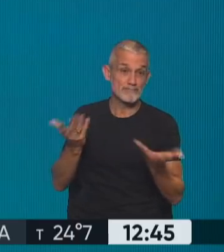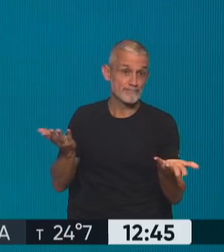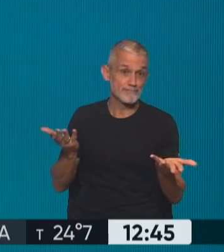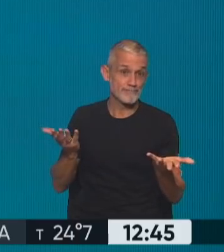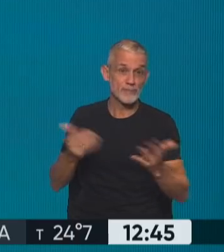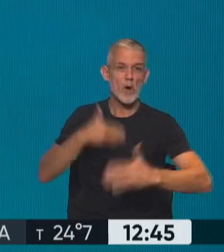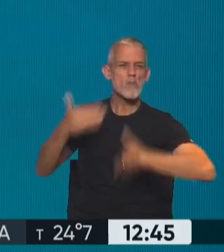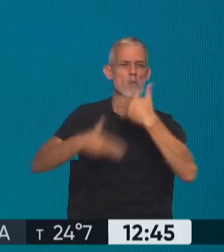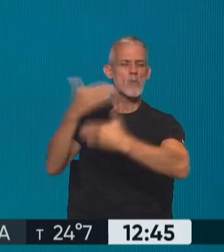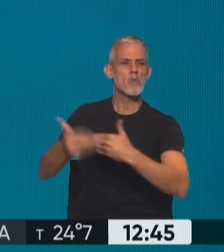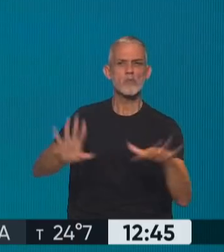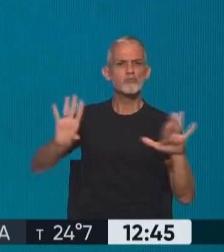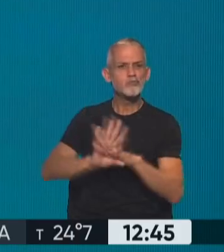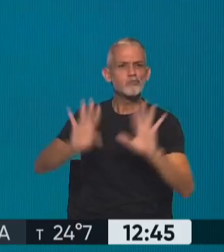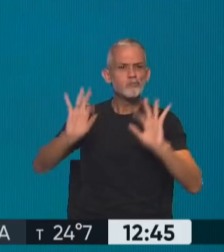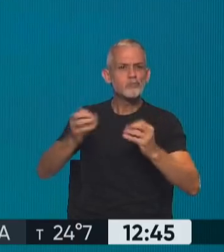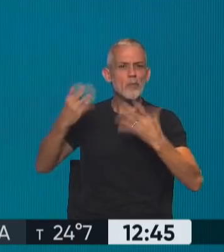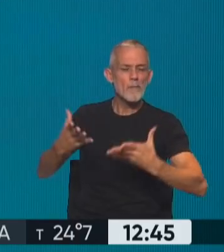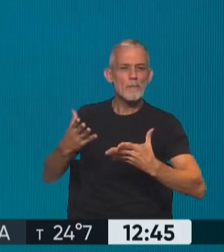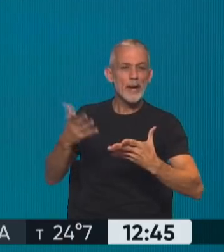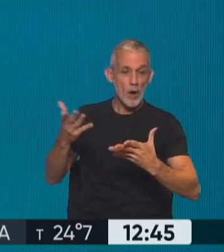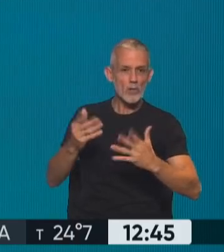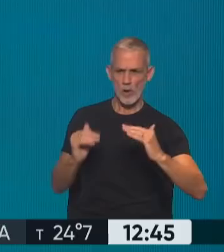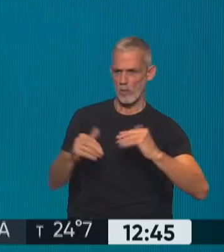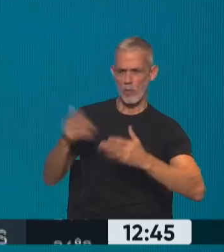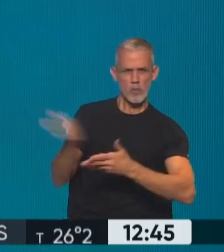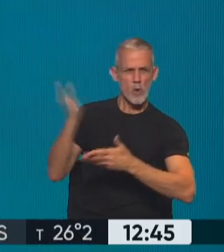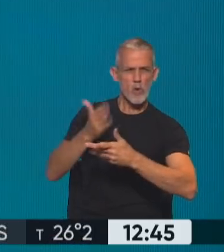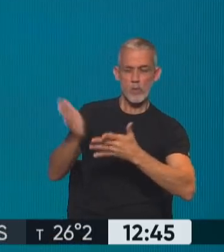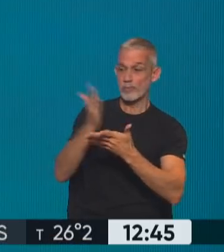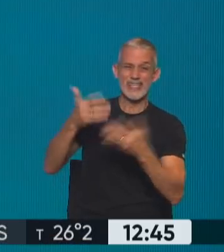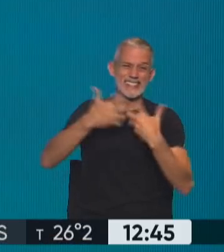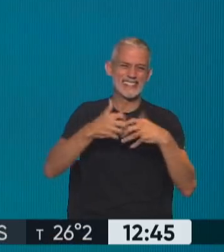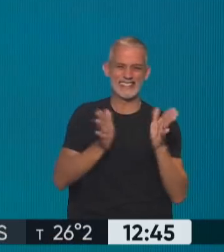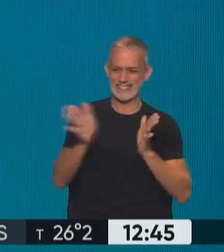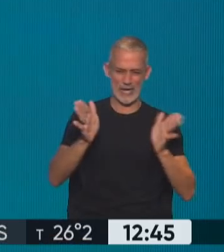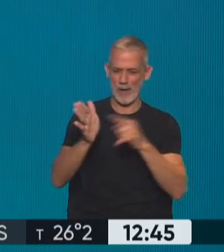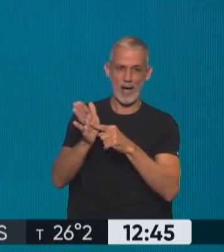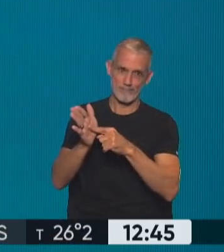se desarrolla más eficientemente y con mayor escala en este sistema. Pero entonces,